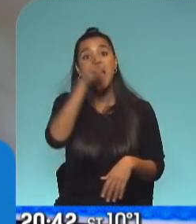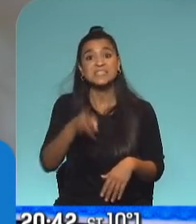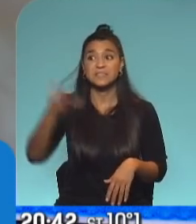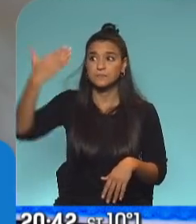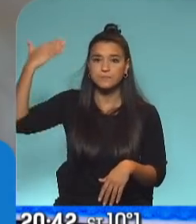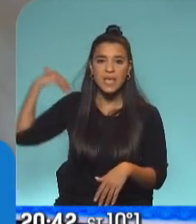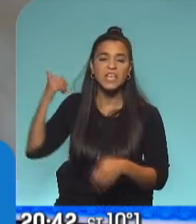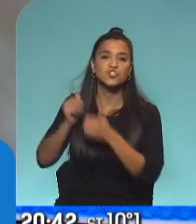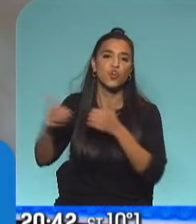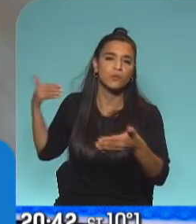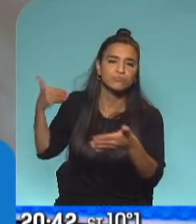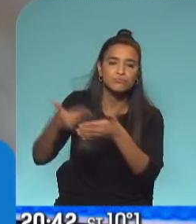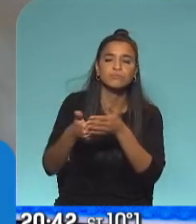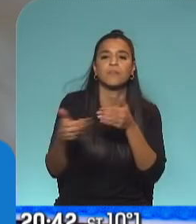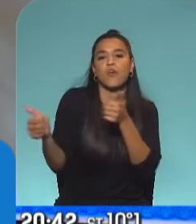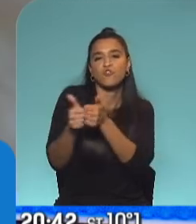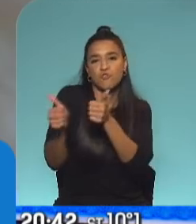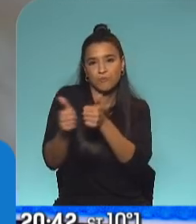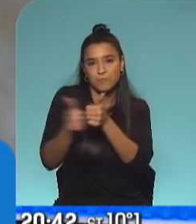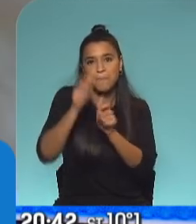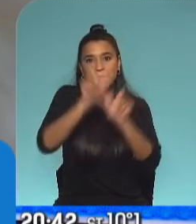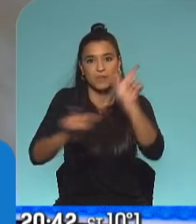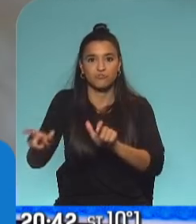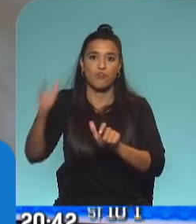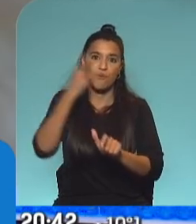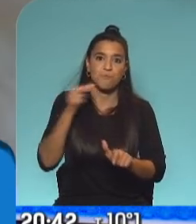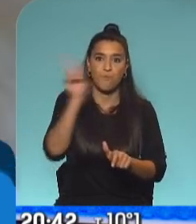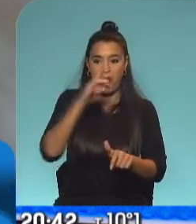de proximidad con los argentinos y las argentinas. ANSES